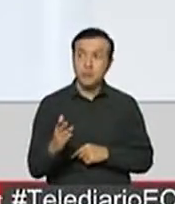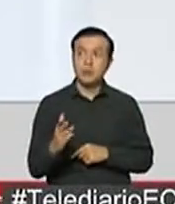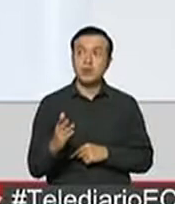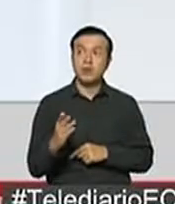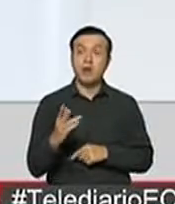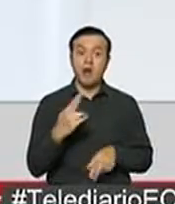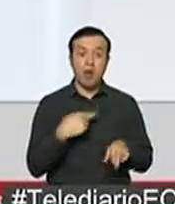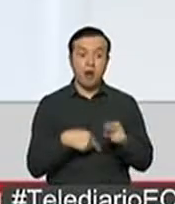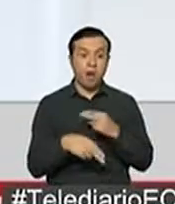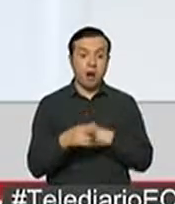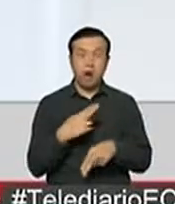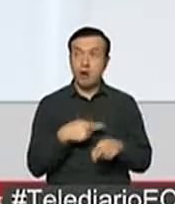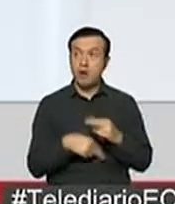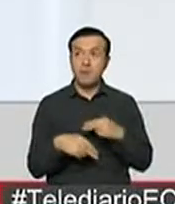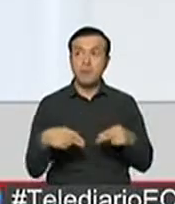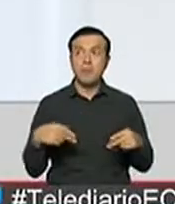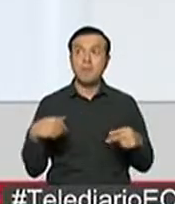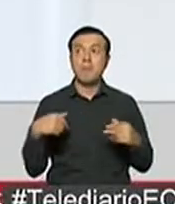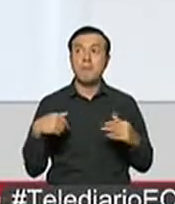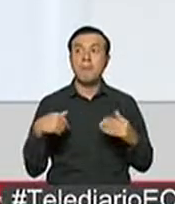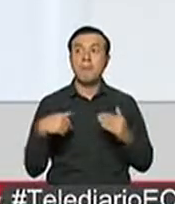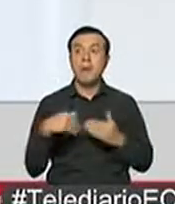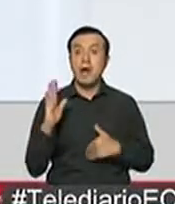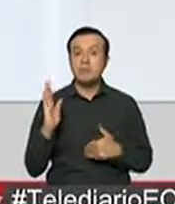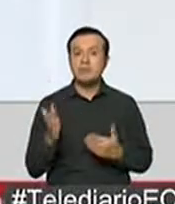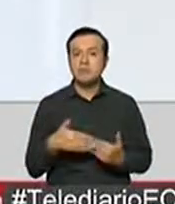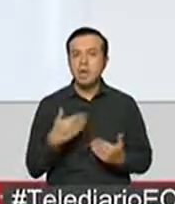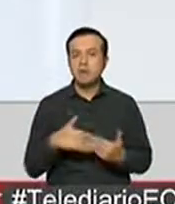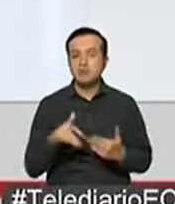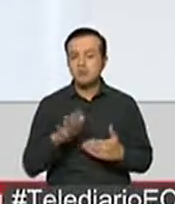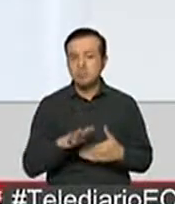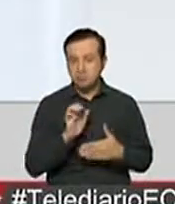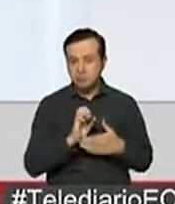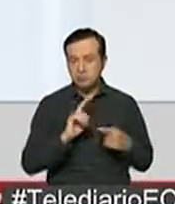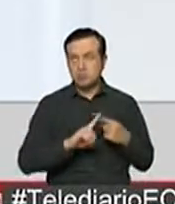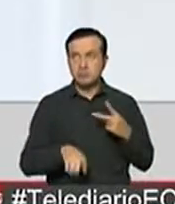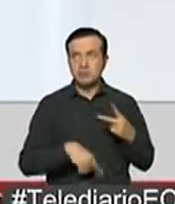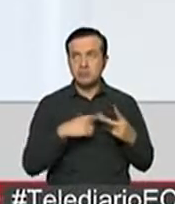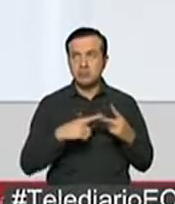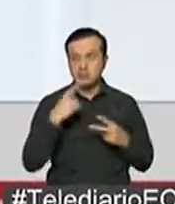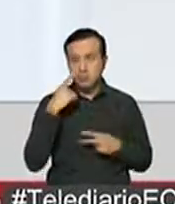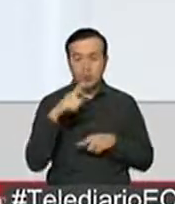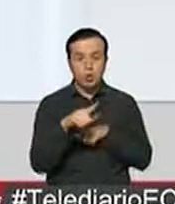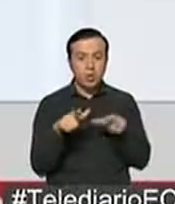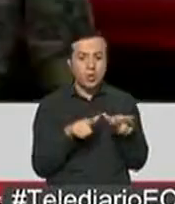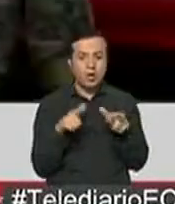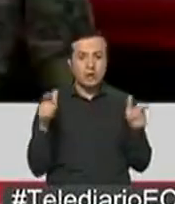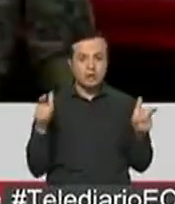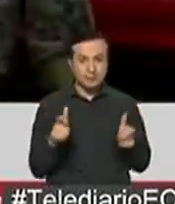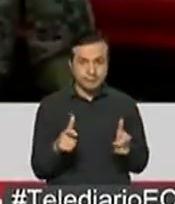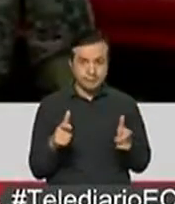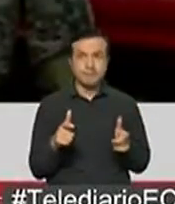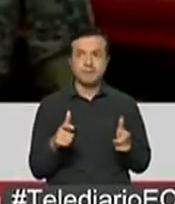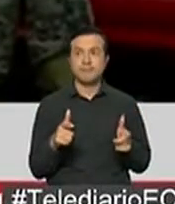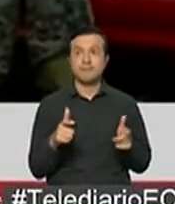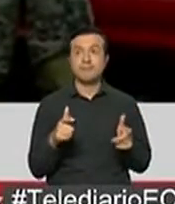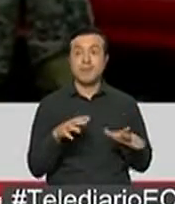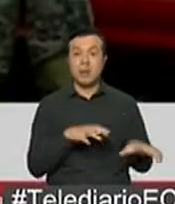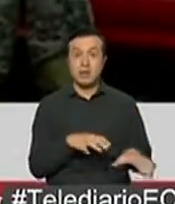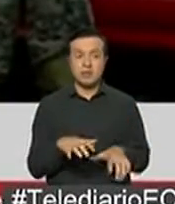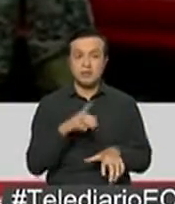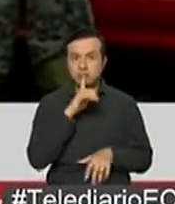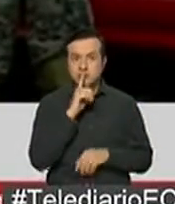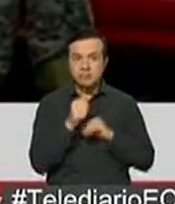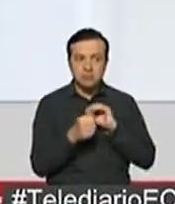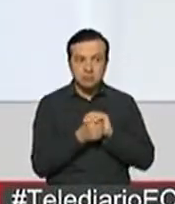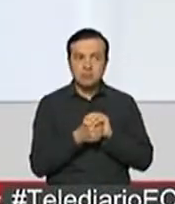lavado de activos sea más sencillo en el ecuador la otra realidad es una realidad de ubicación geográfica dijo que es una actividad que se ha